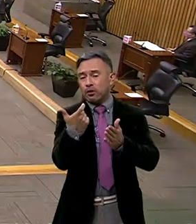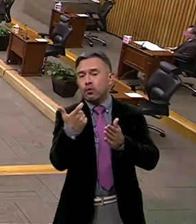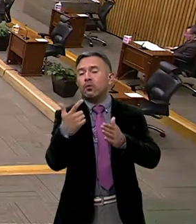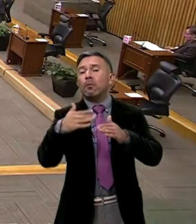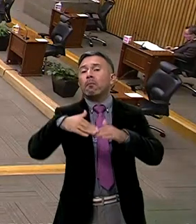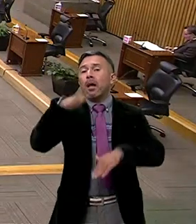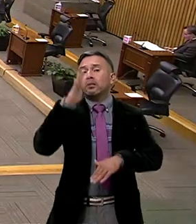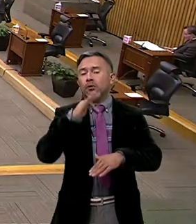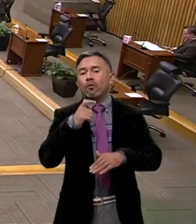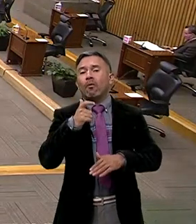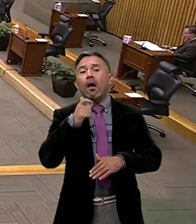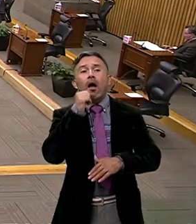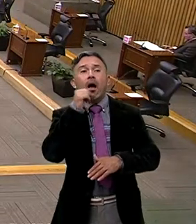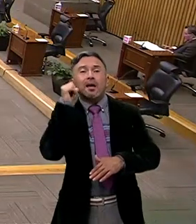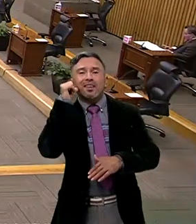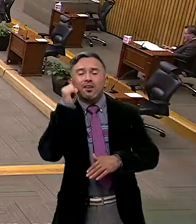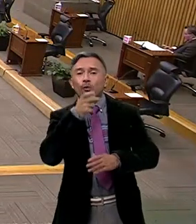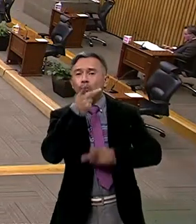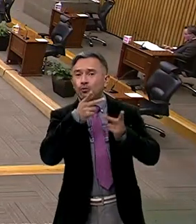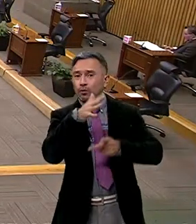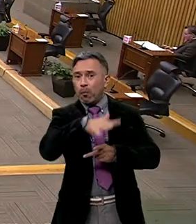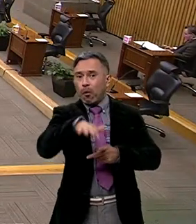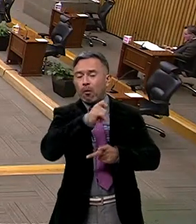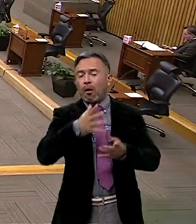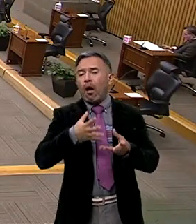popular del día de ayer